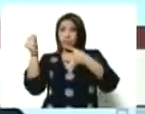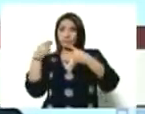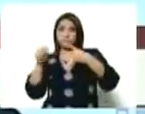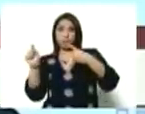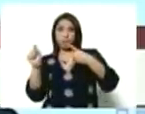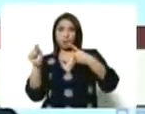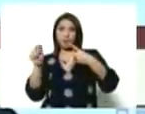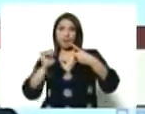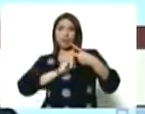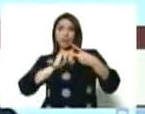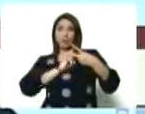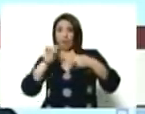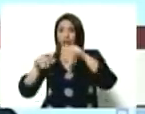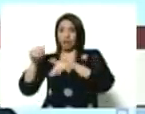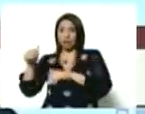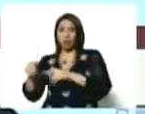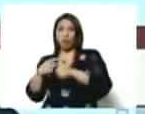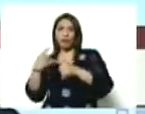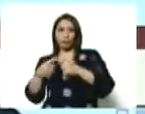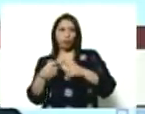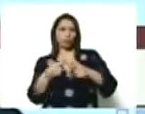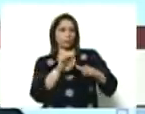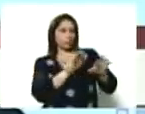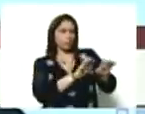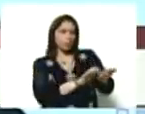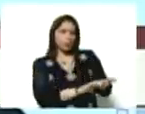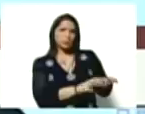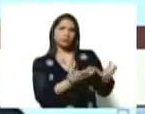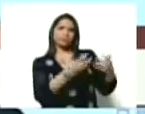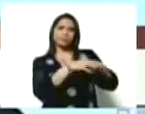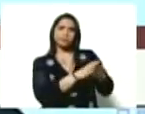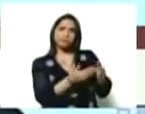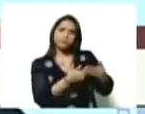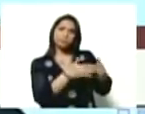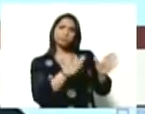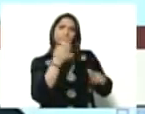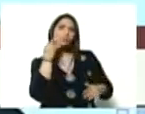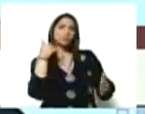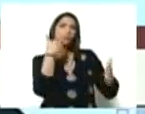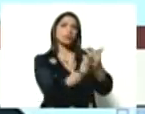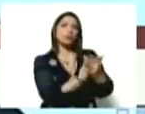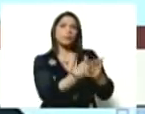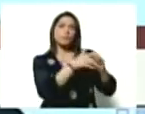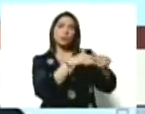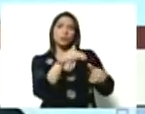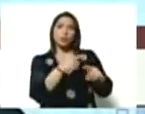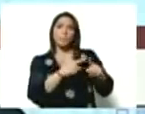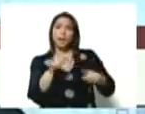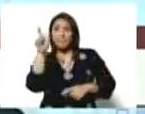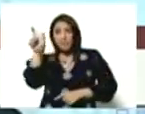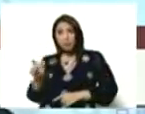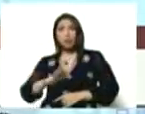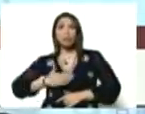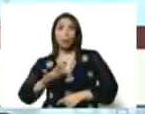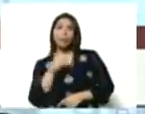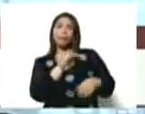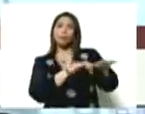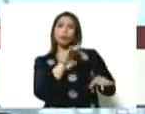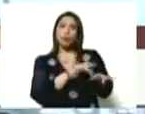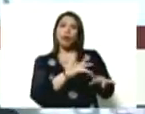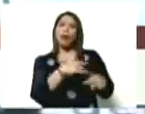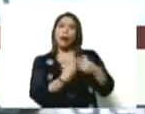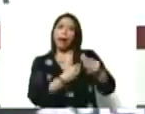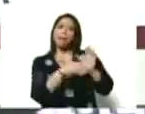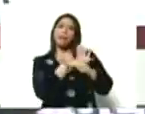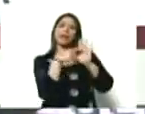elector, el dispositivo de autenticación integral habilita la experiencia de votación para que el elector pueda votar y ejercer su derecho